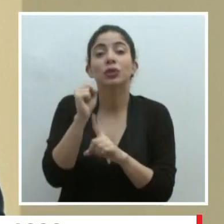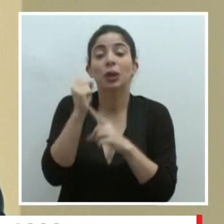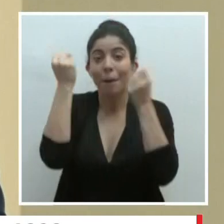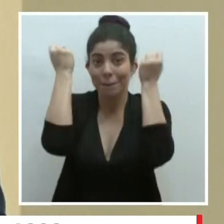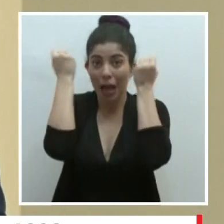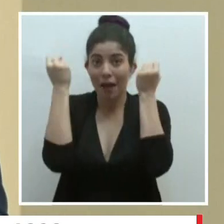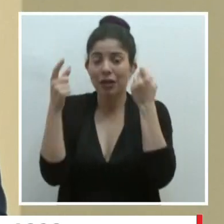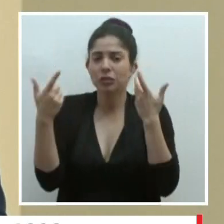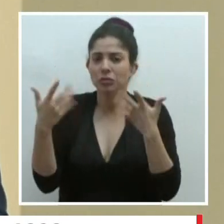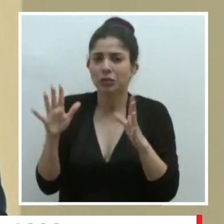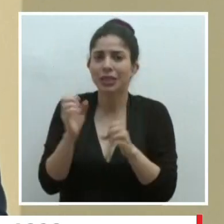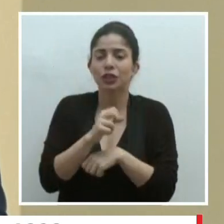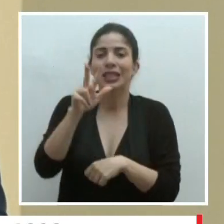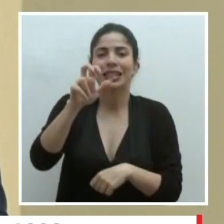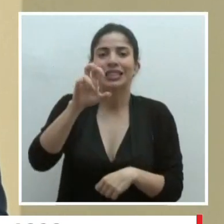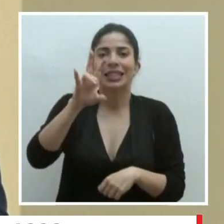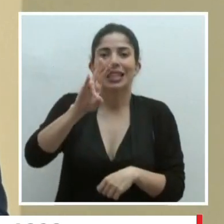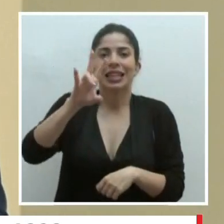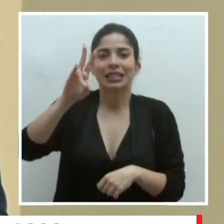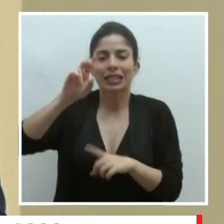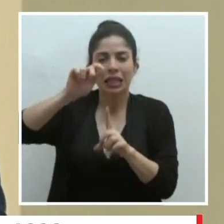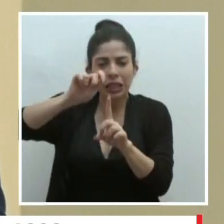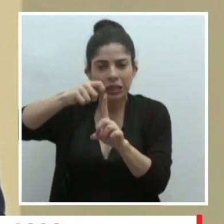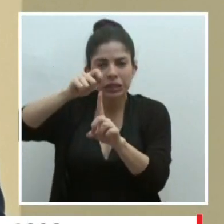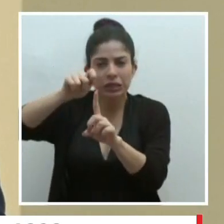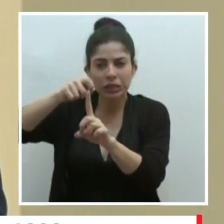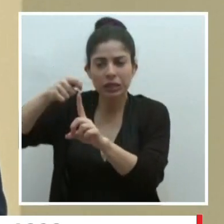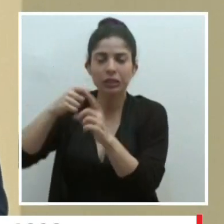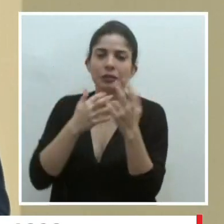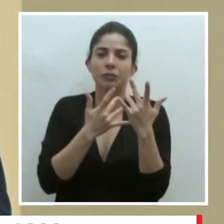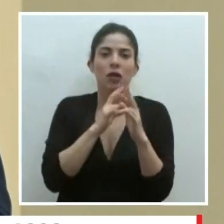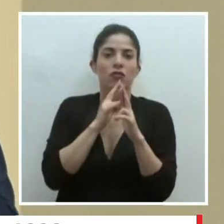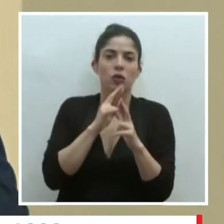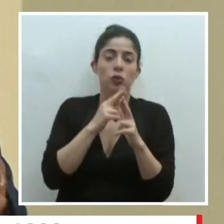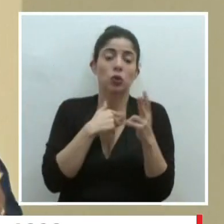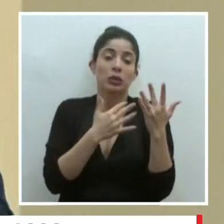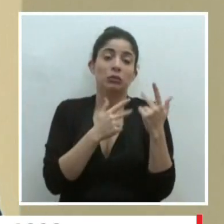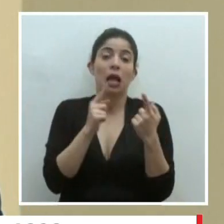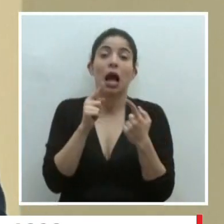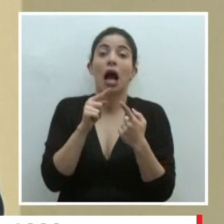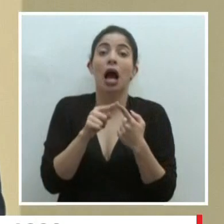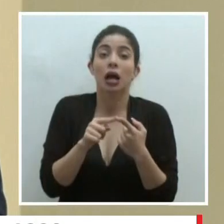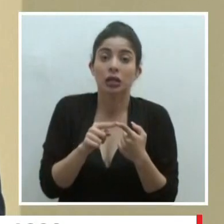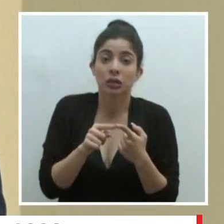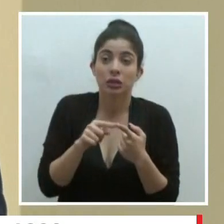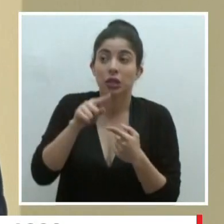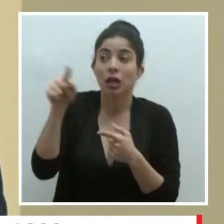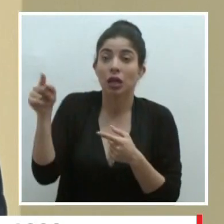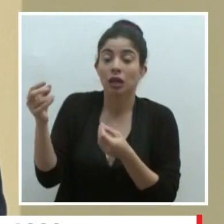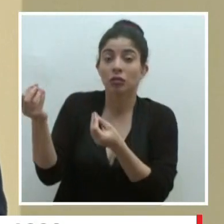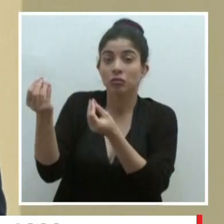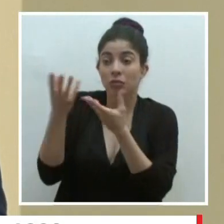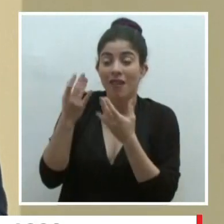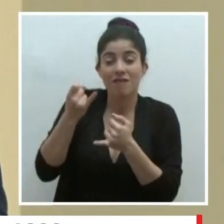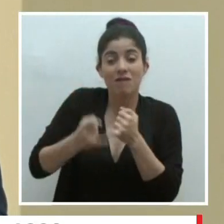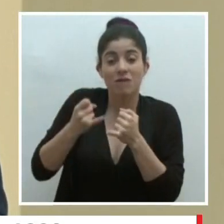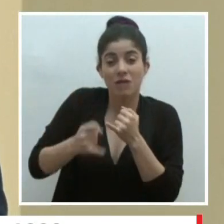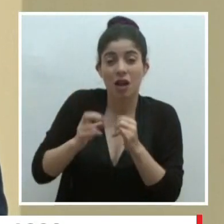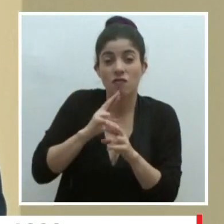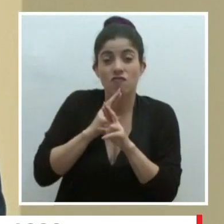Pava, ya se han efectuado 377 muestras, los resultados están pendientes. Yo diría que hasta que hagamos el amarre final con